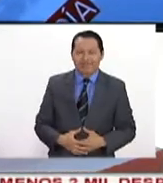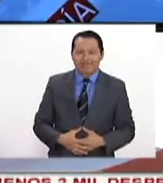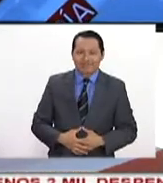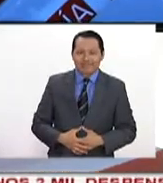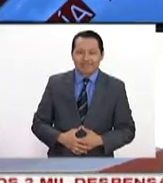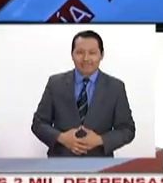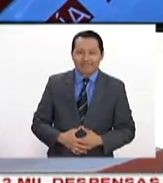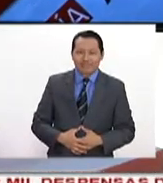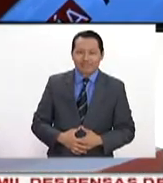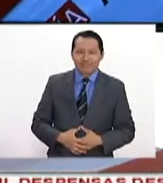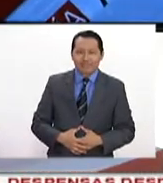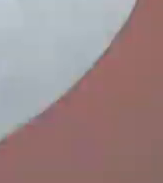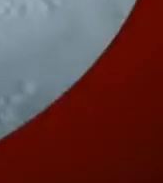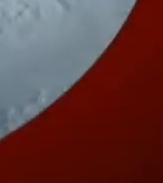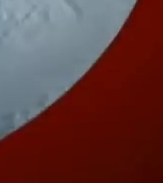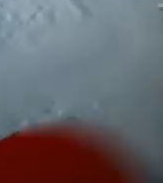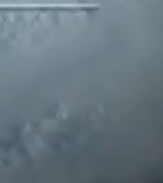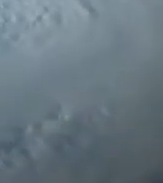día.